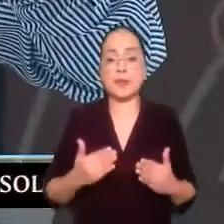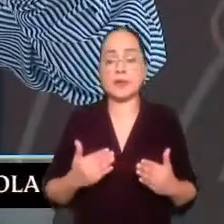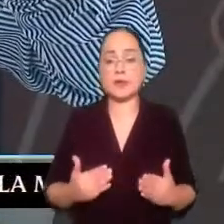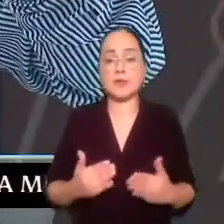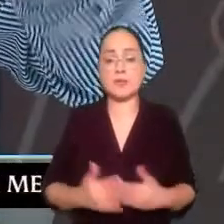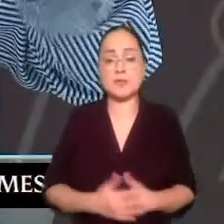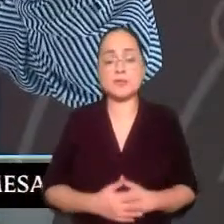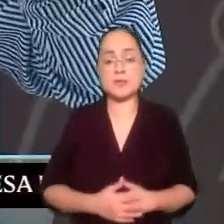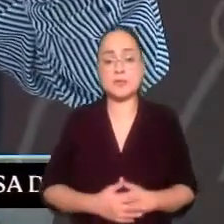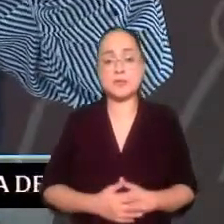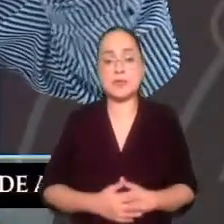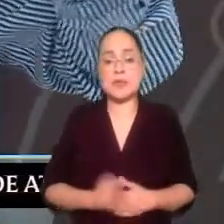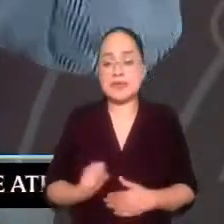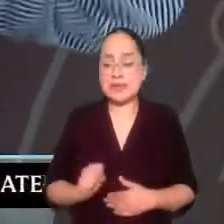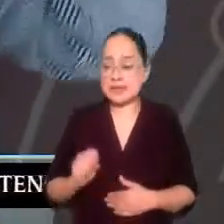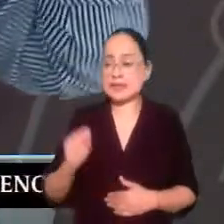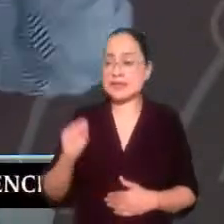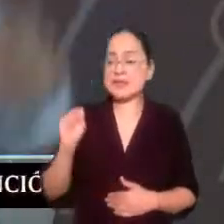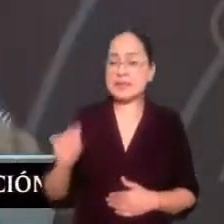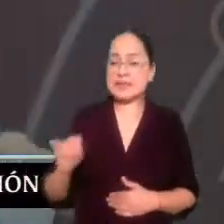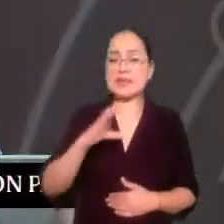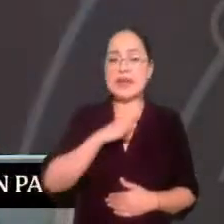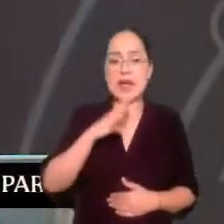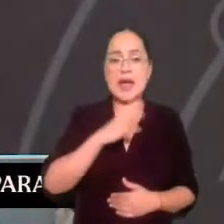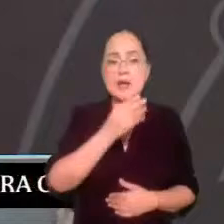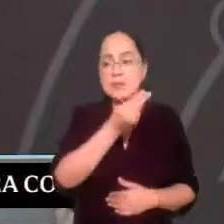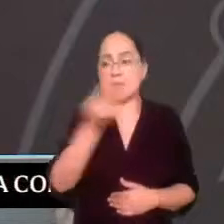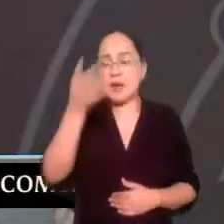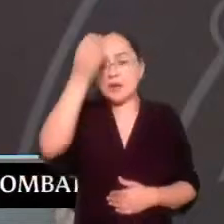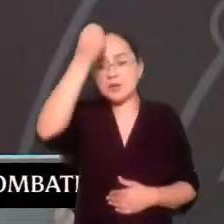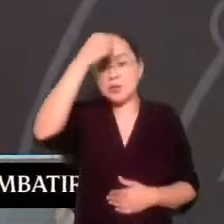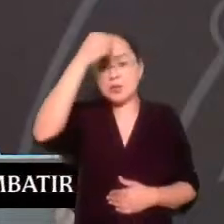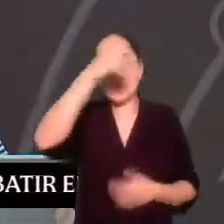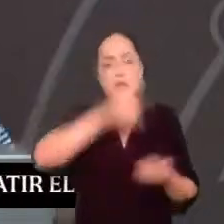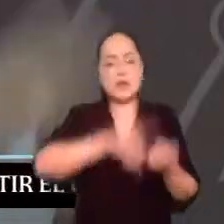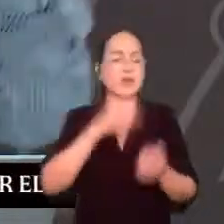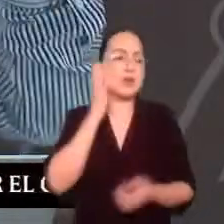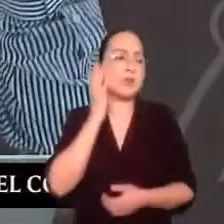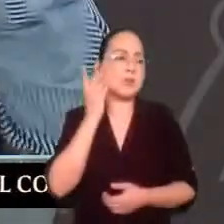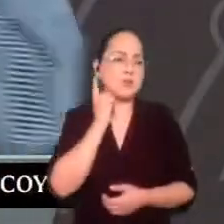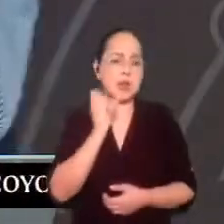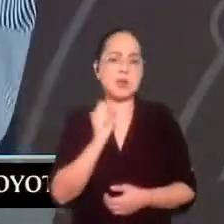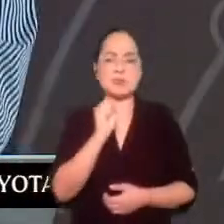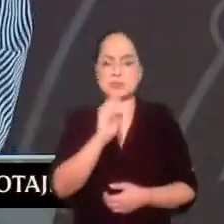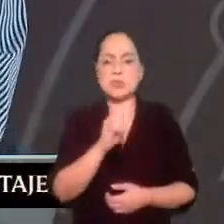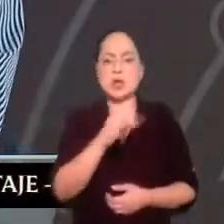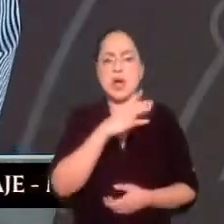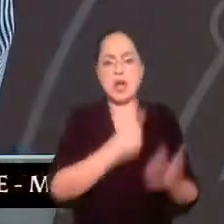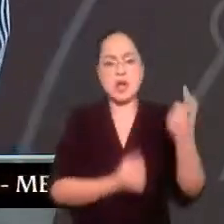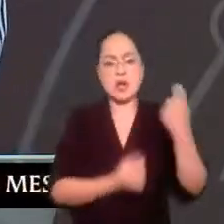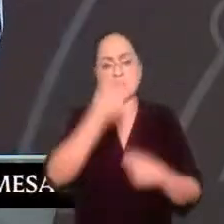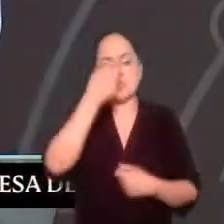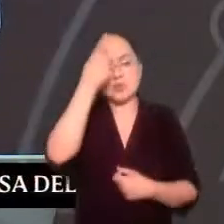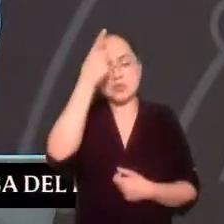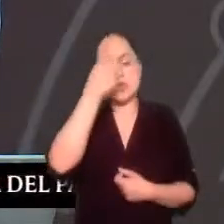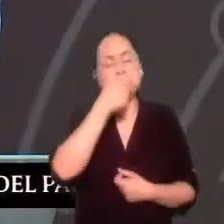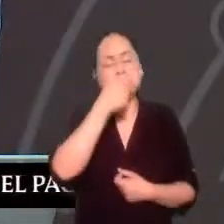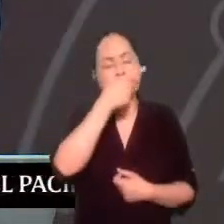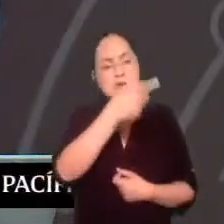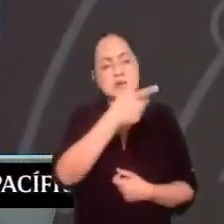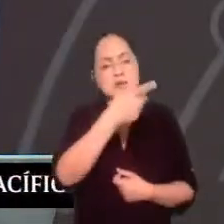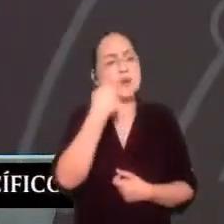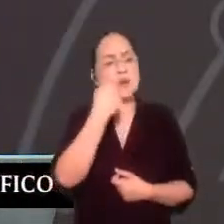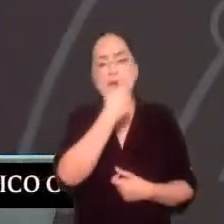hubo posiciones en el Congreso que yo supe que habían, que dijeron temporalidad libre.